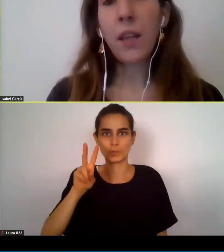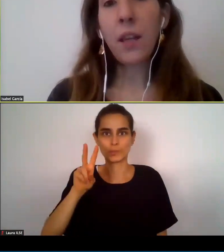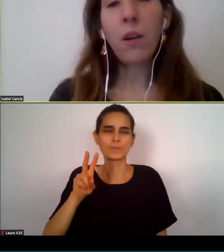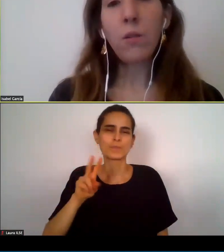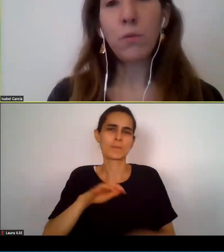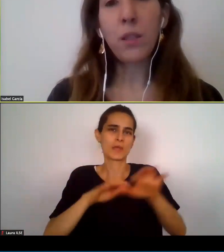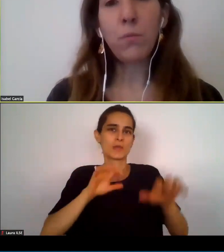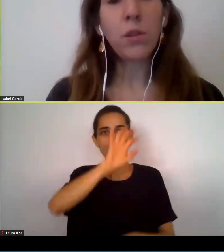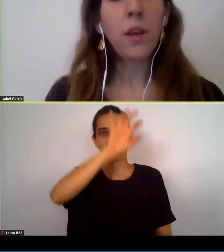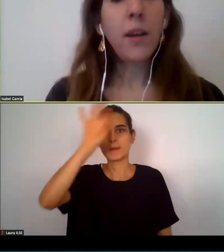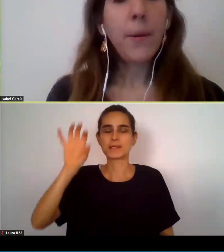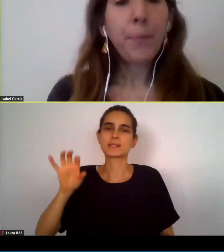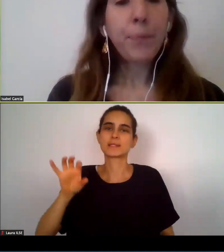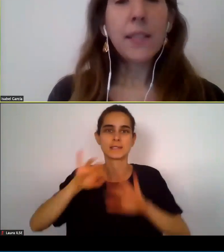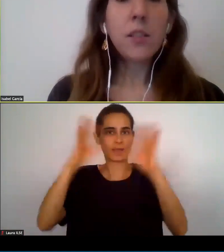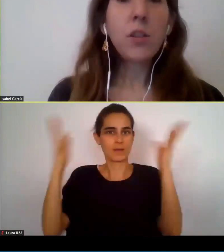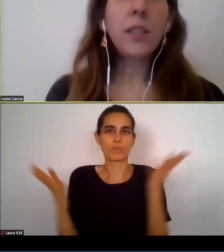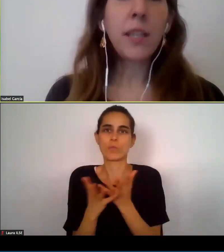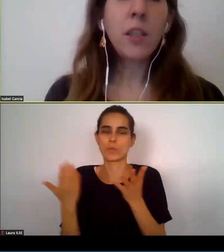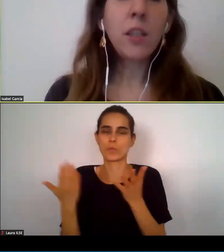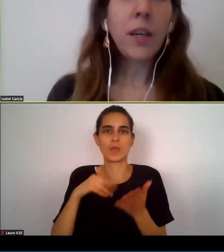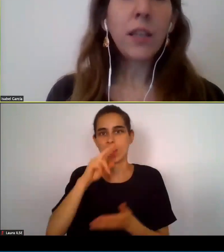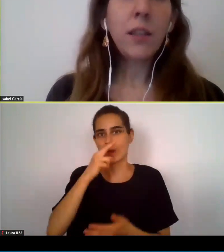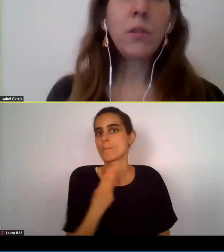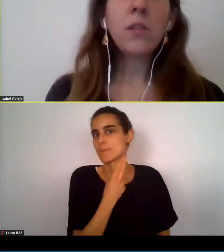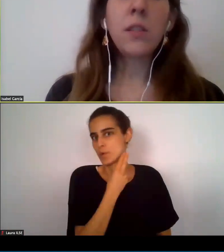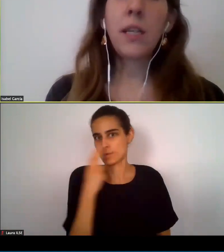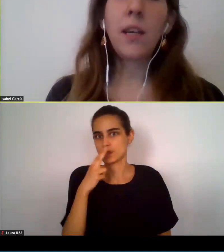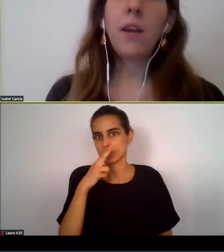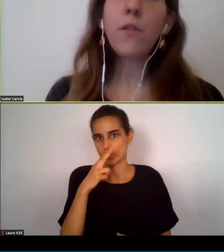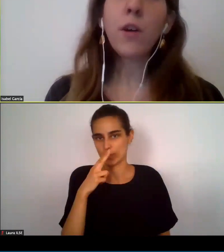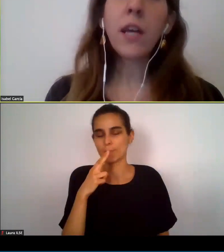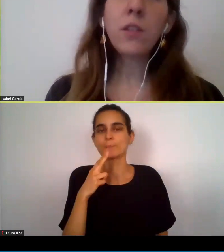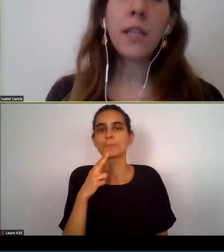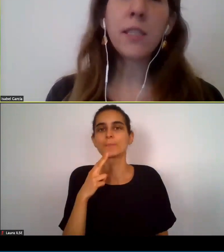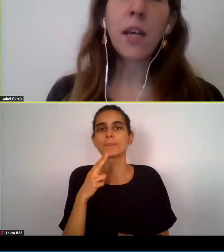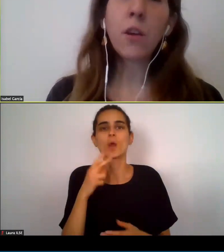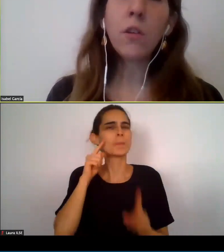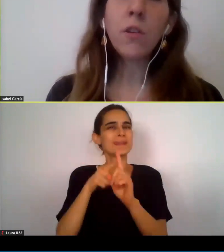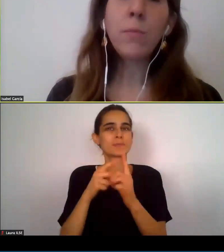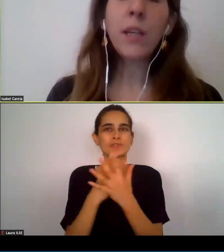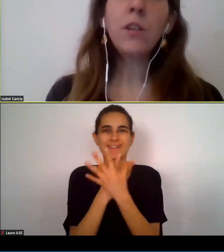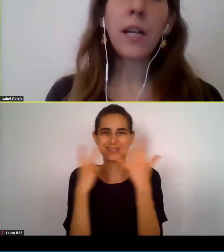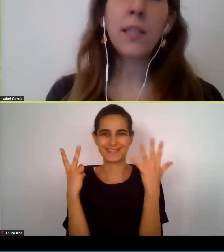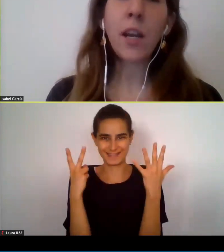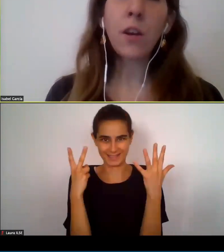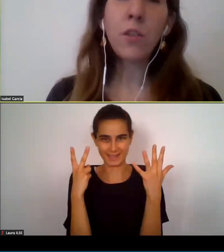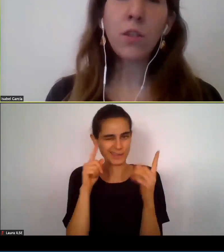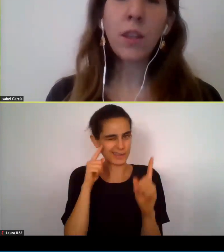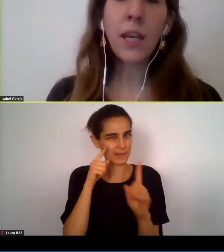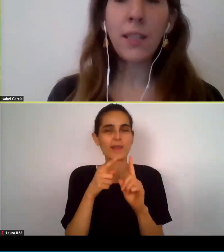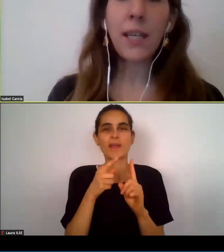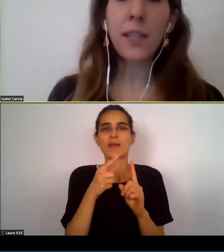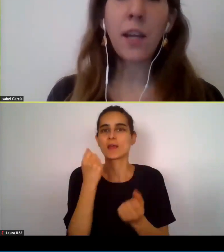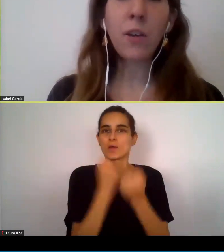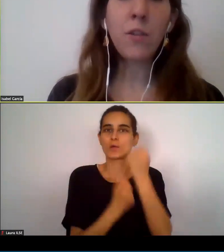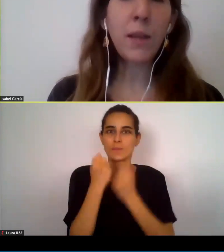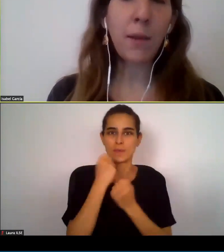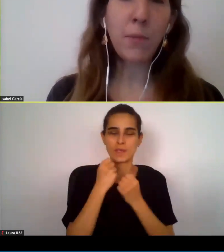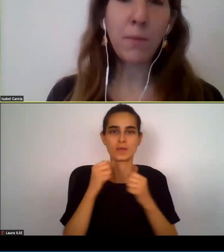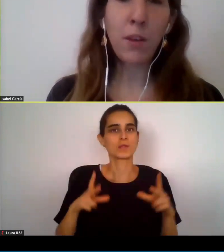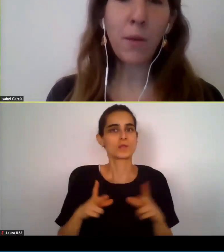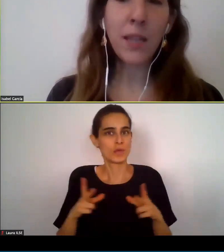se han adherido a los mismos. Son 17 objetivos enfocados al desarrollo económico, al desarrollo social y al